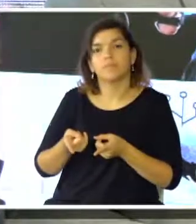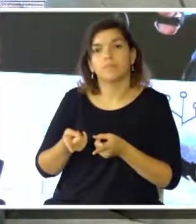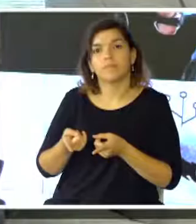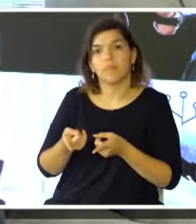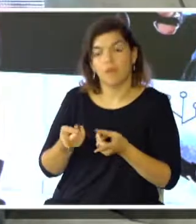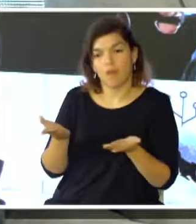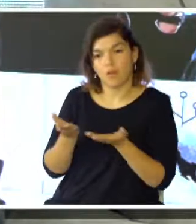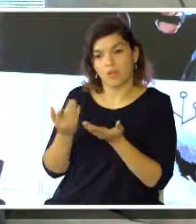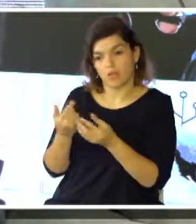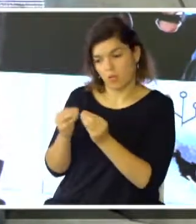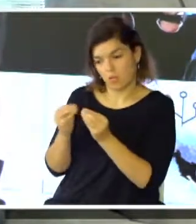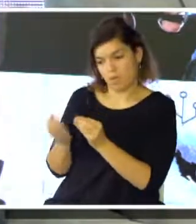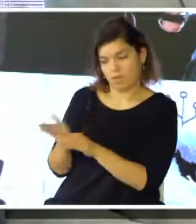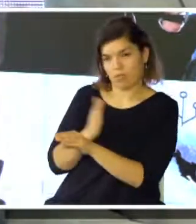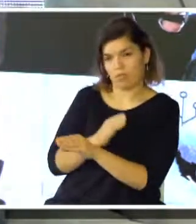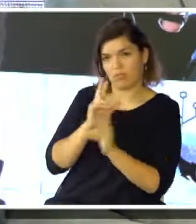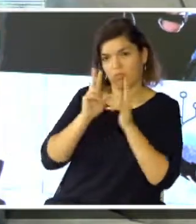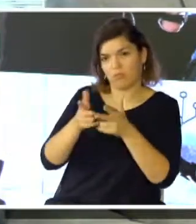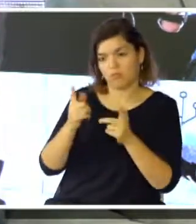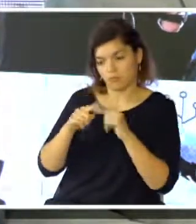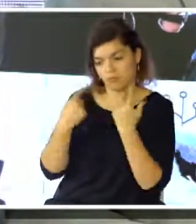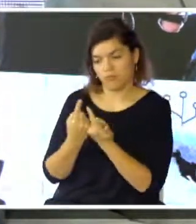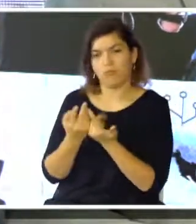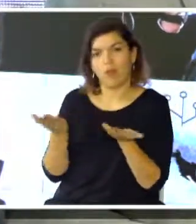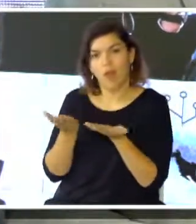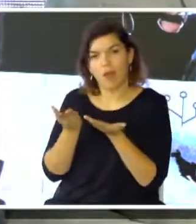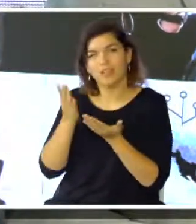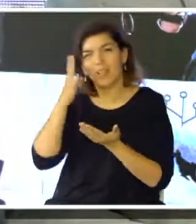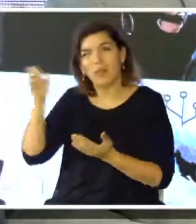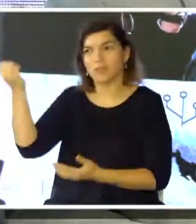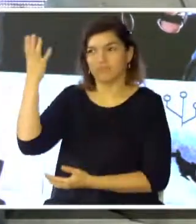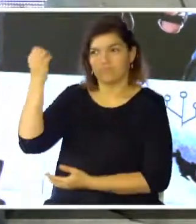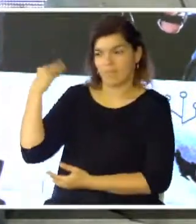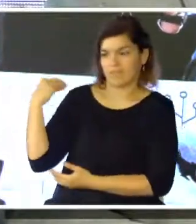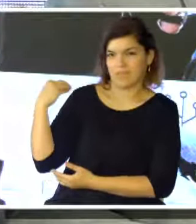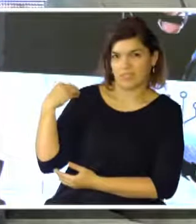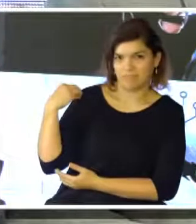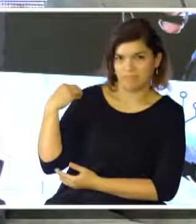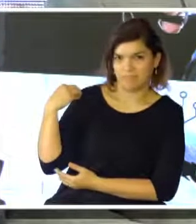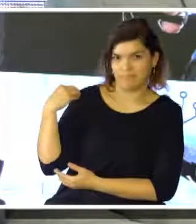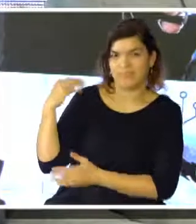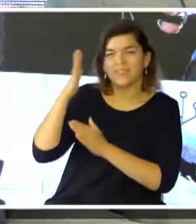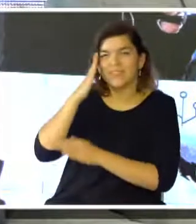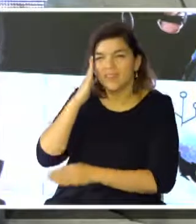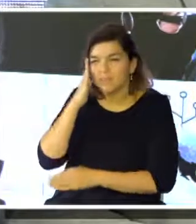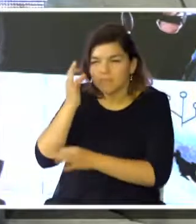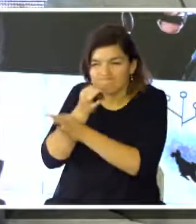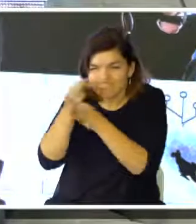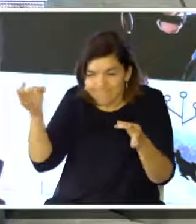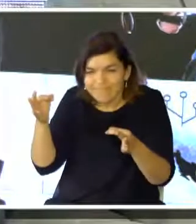que como decía mister williams nosotros ahora los tenemos sensor izados sabemos exactamente